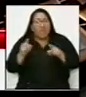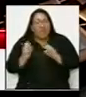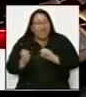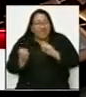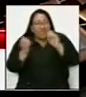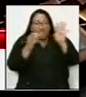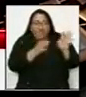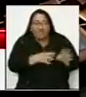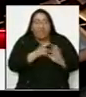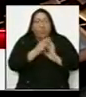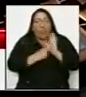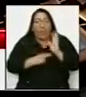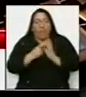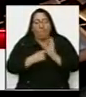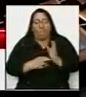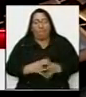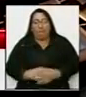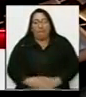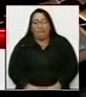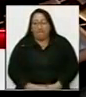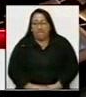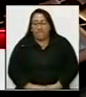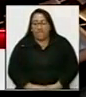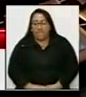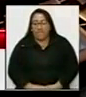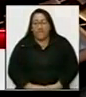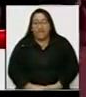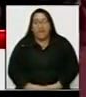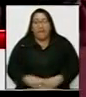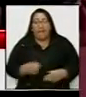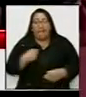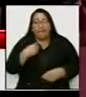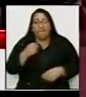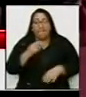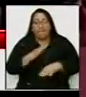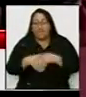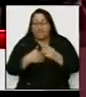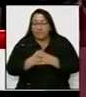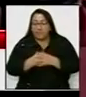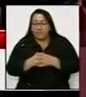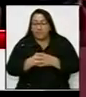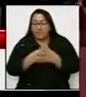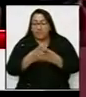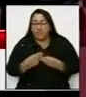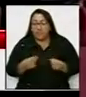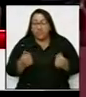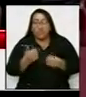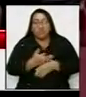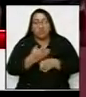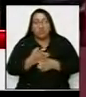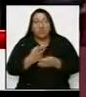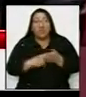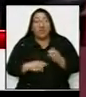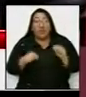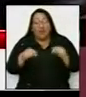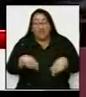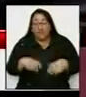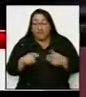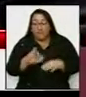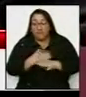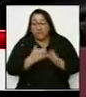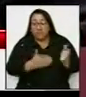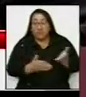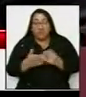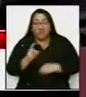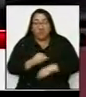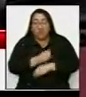para el ámbito del reglamento, señora presidenta, porque inclusive hoy se habla de las capacidades blandas, que es una cuestión que acá, cuando fueron invitados